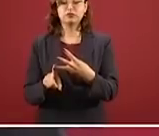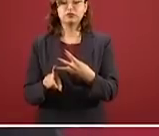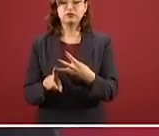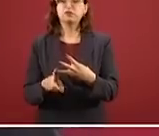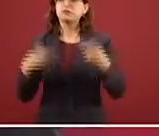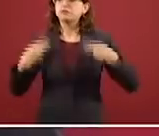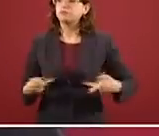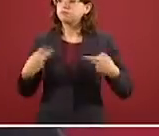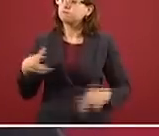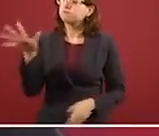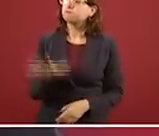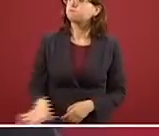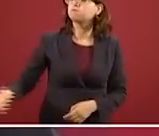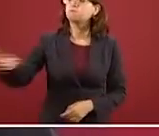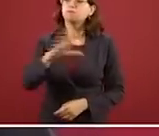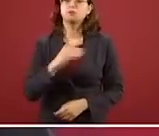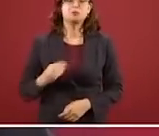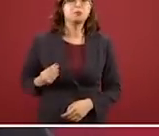bienestar para el pueblo.